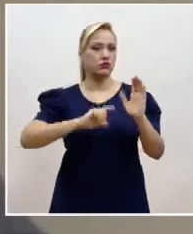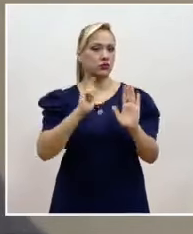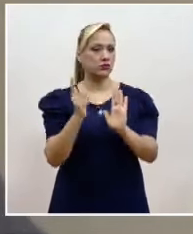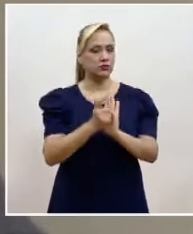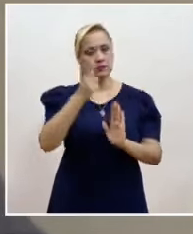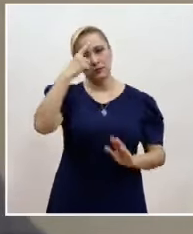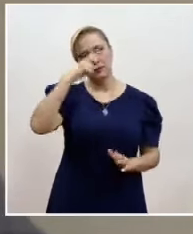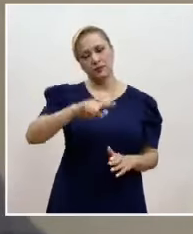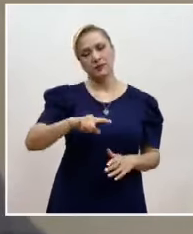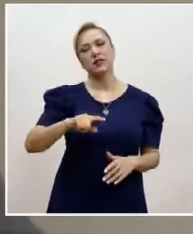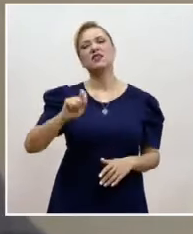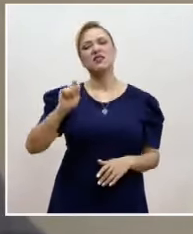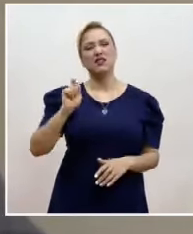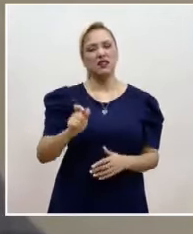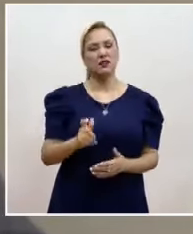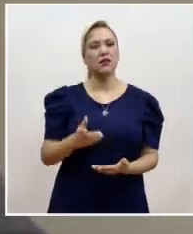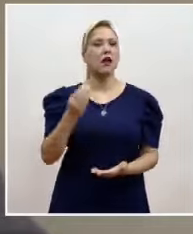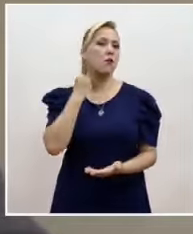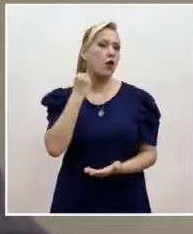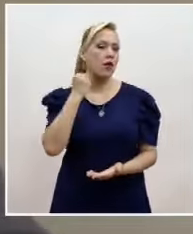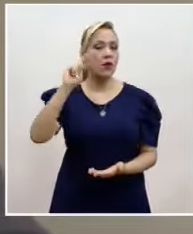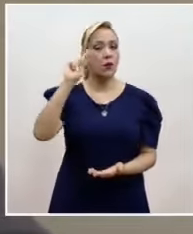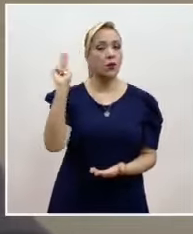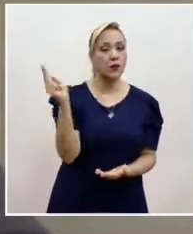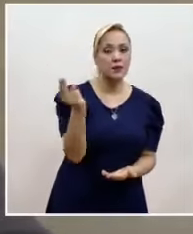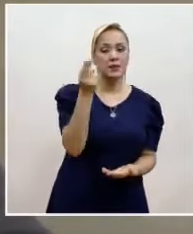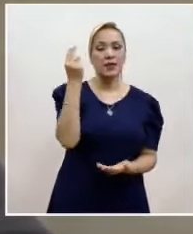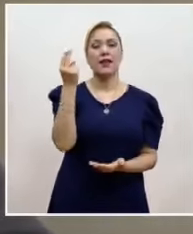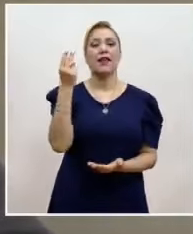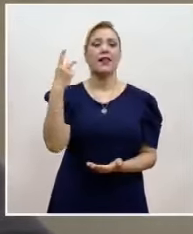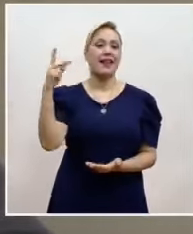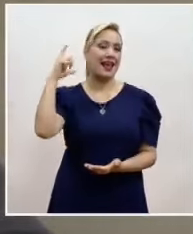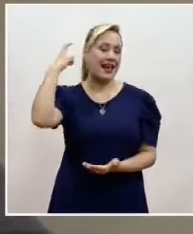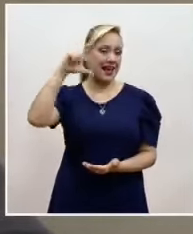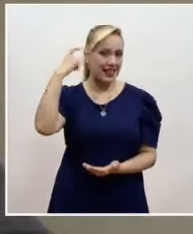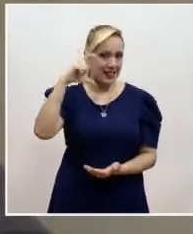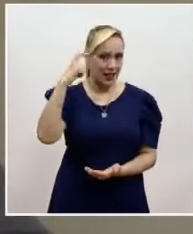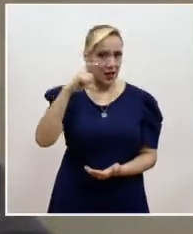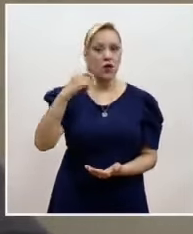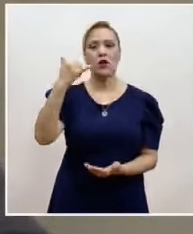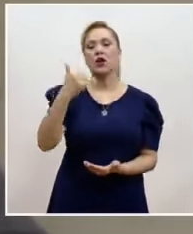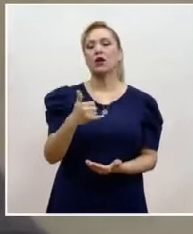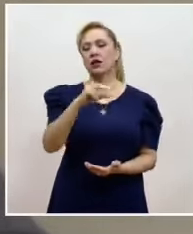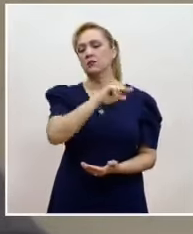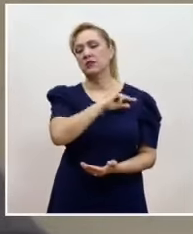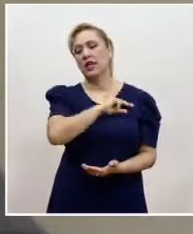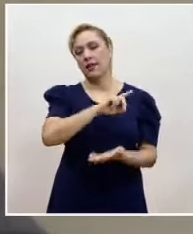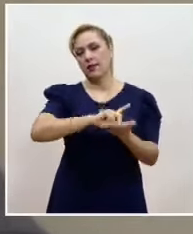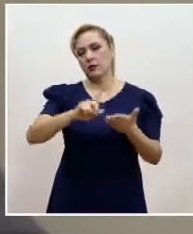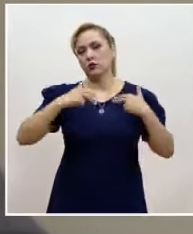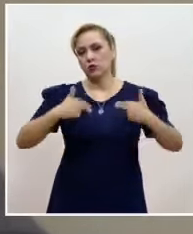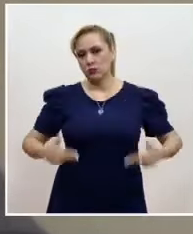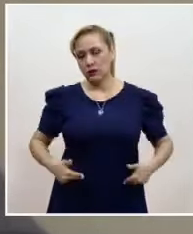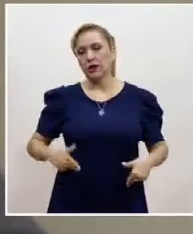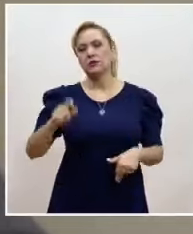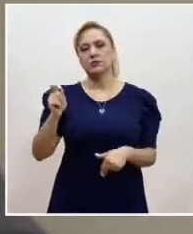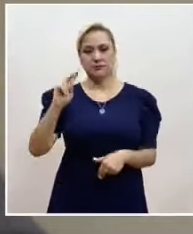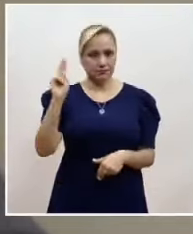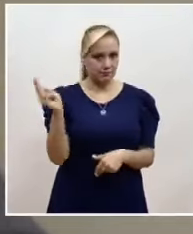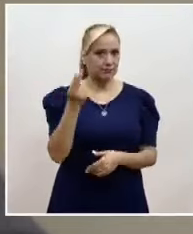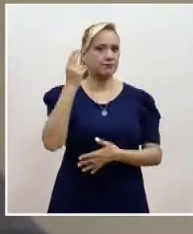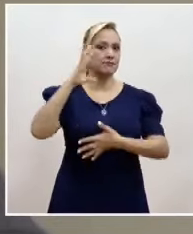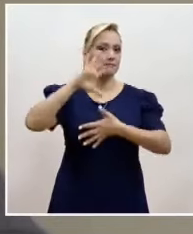de Innovación para Acceso a la Justicia, abogada por la Universidad Autónoma de Querétaro, especializada en Derechos Humanos por la American University, maestra